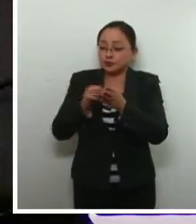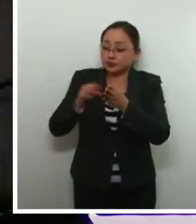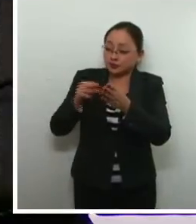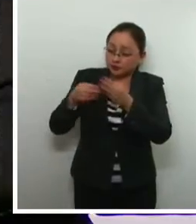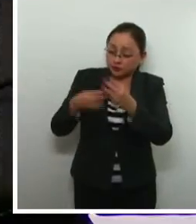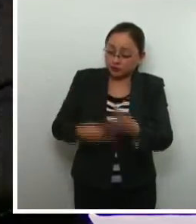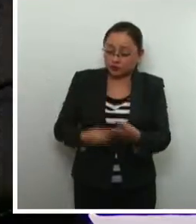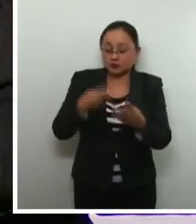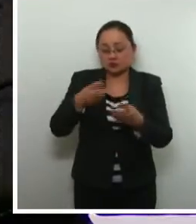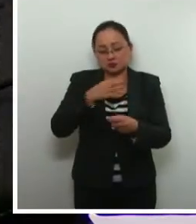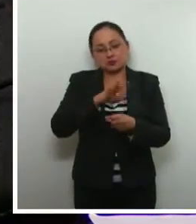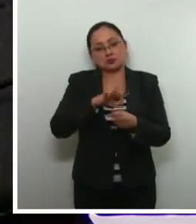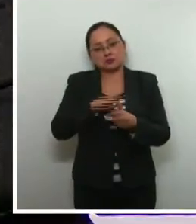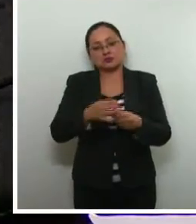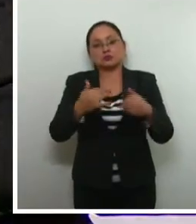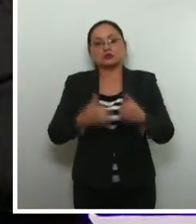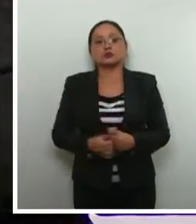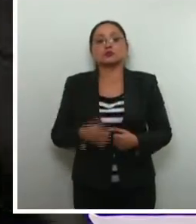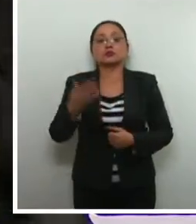Jaime Cárdenas.